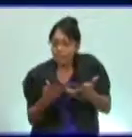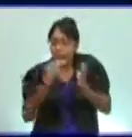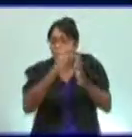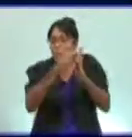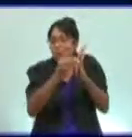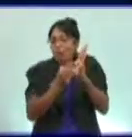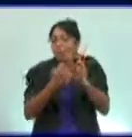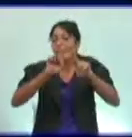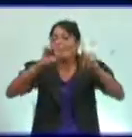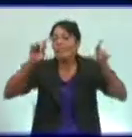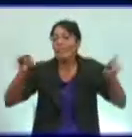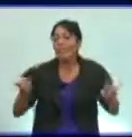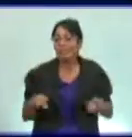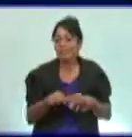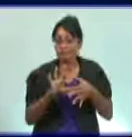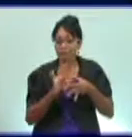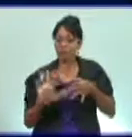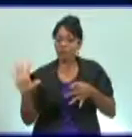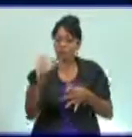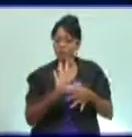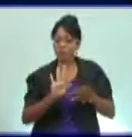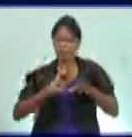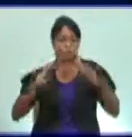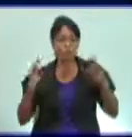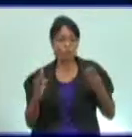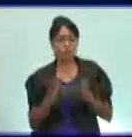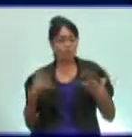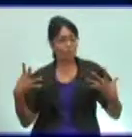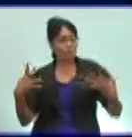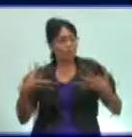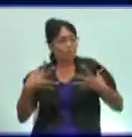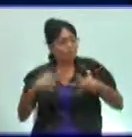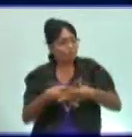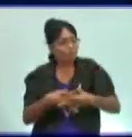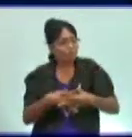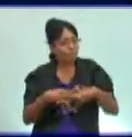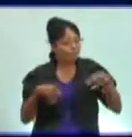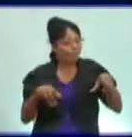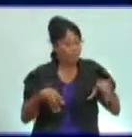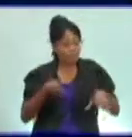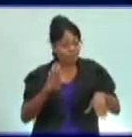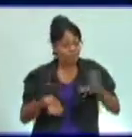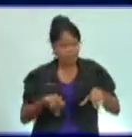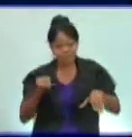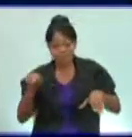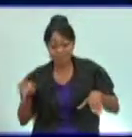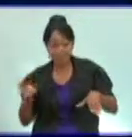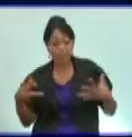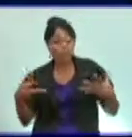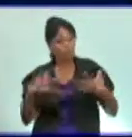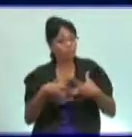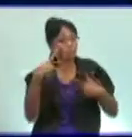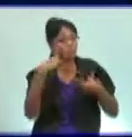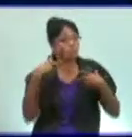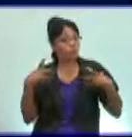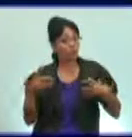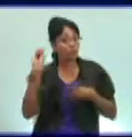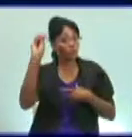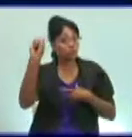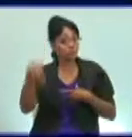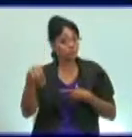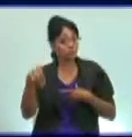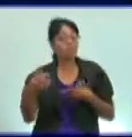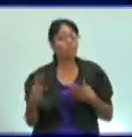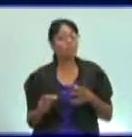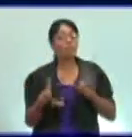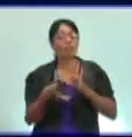que todo está relacionado entre sí y una cosa va a depender de la otra. Eso es importante que ustedes lo tengan en cuenta. La ley del